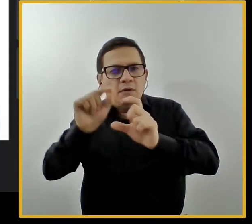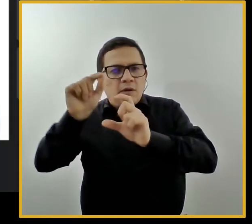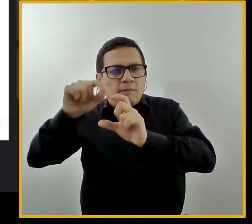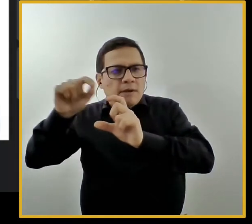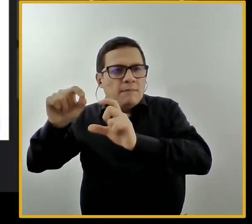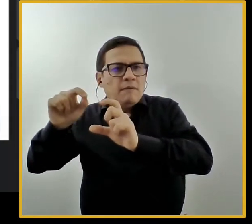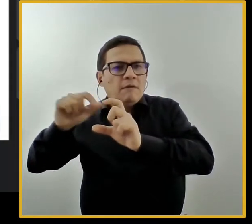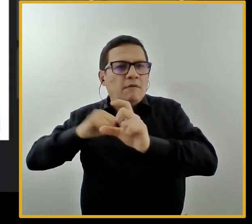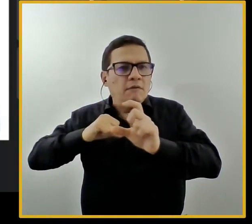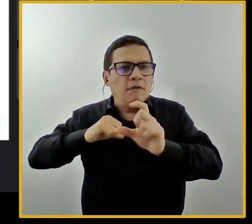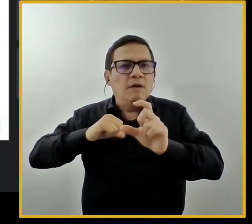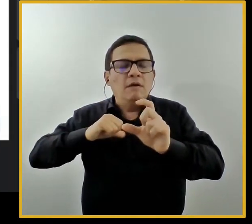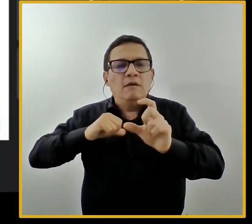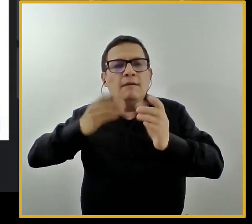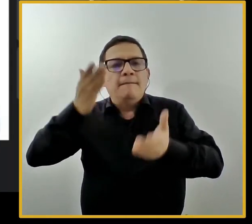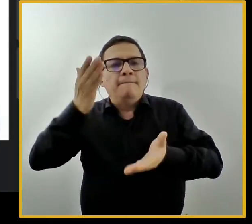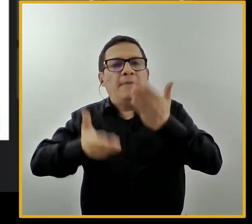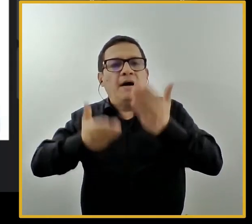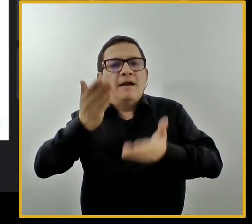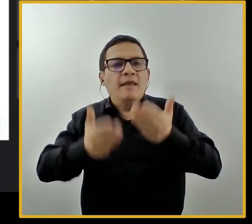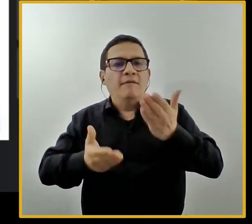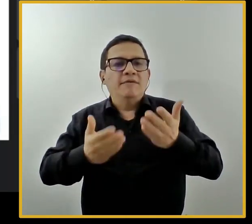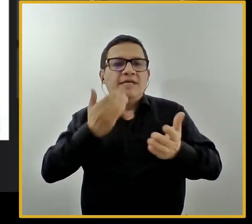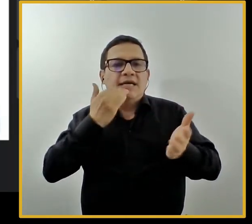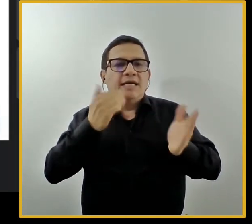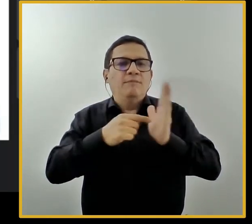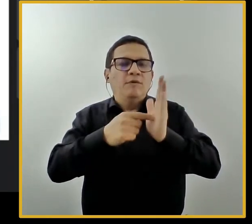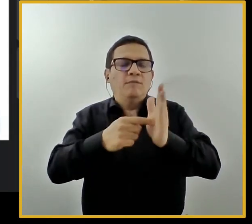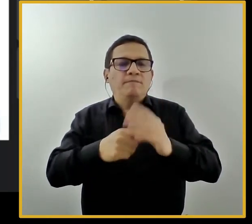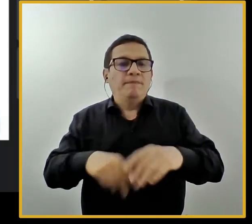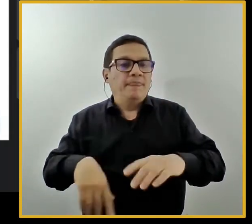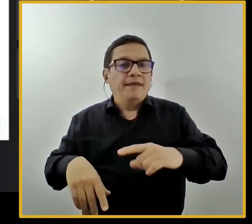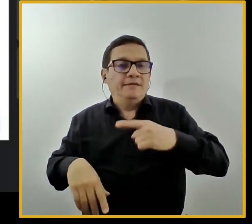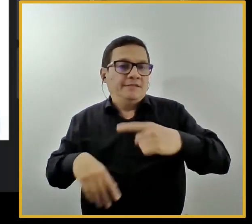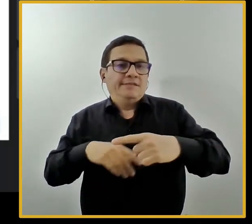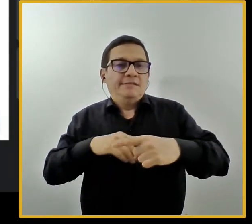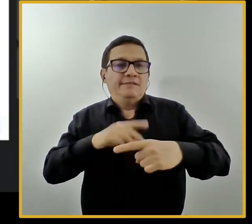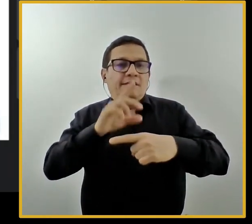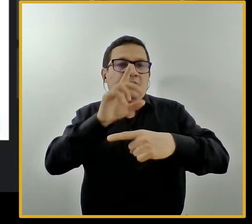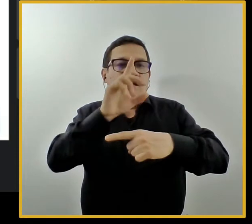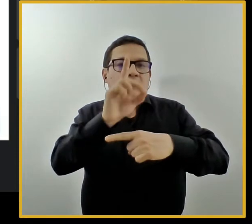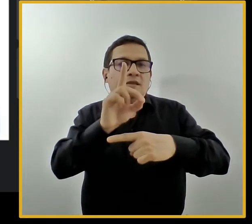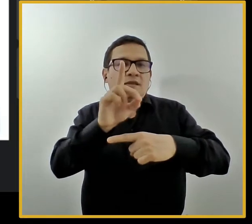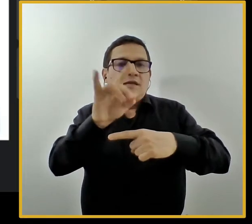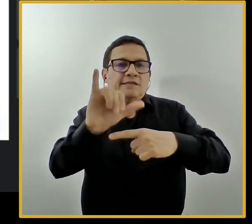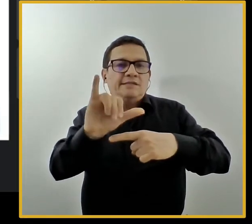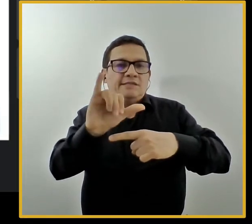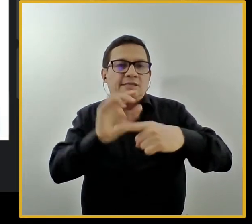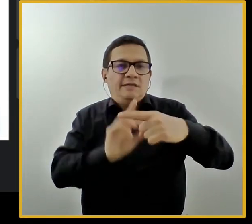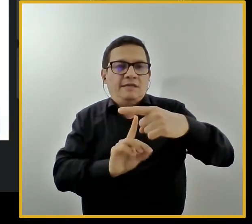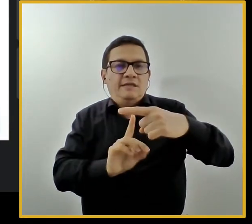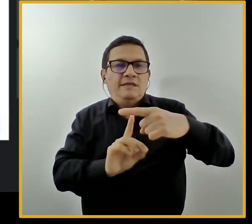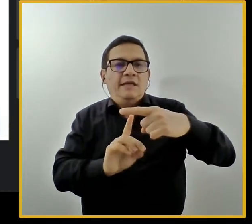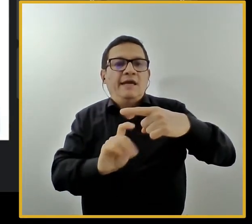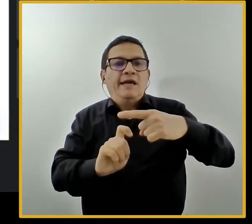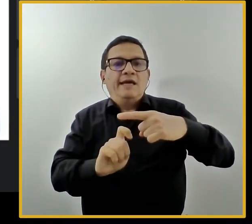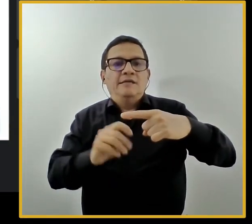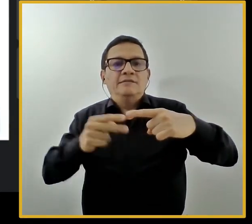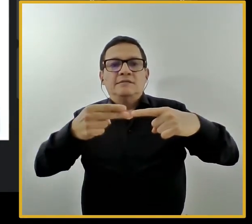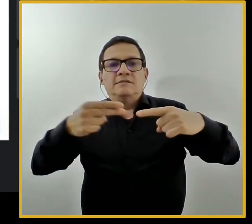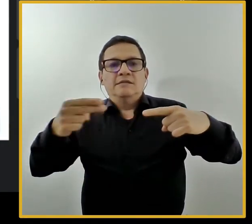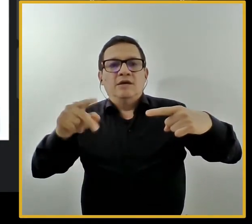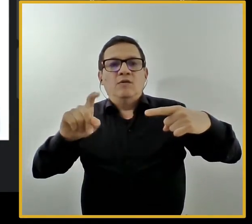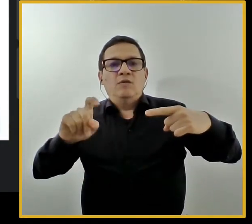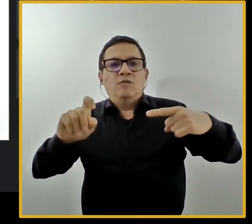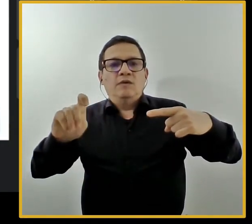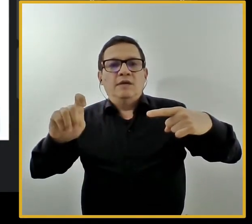esas variables. Y por ejemplo, pues acá podemos decir que esta primera ecuación es una ecuación diferencial,